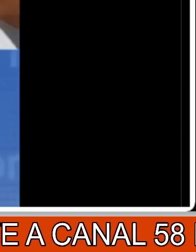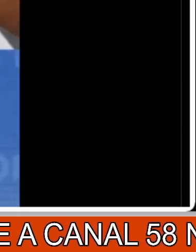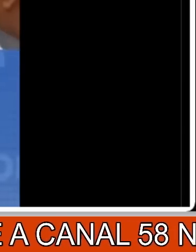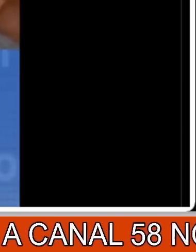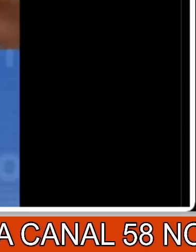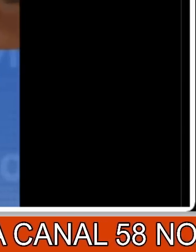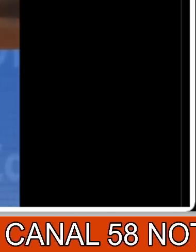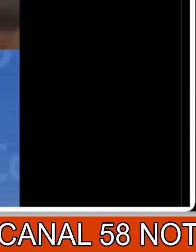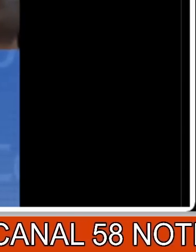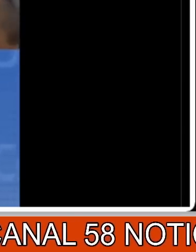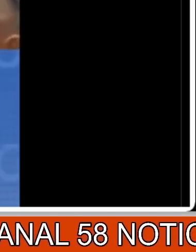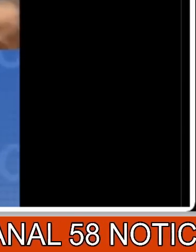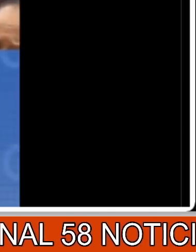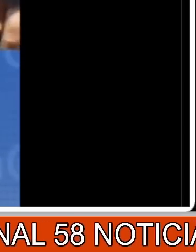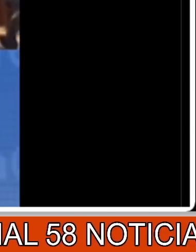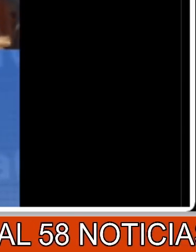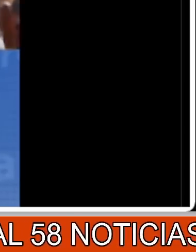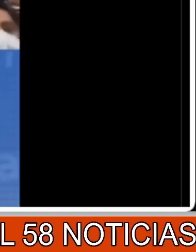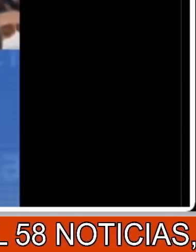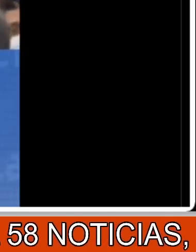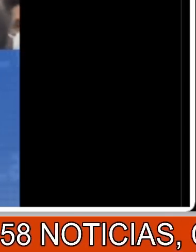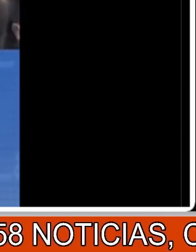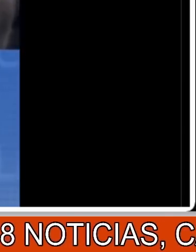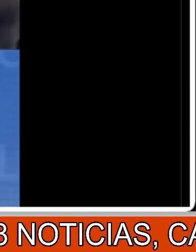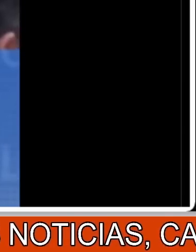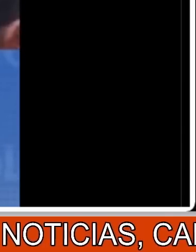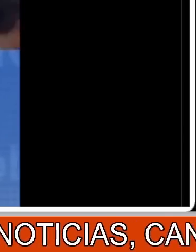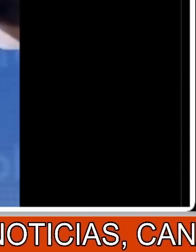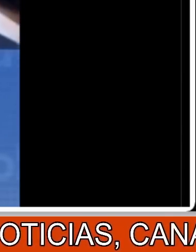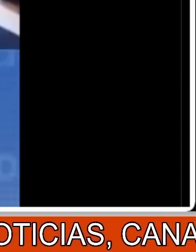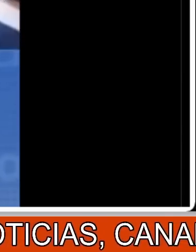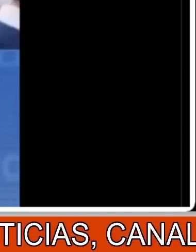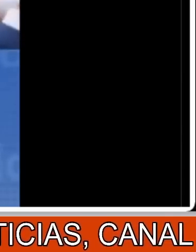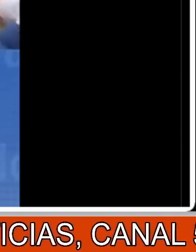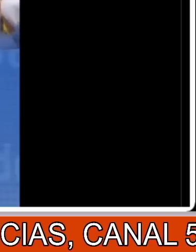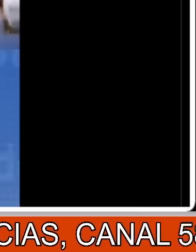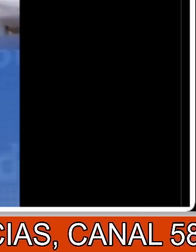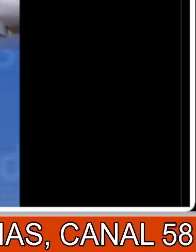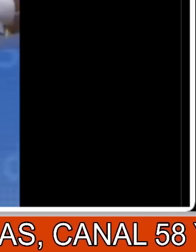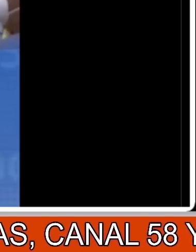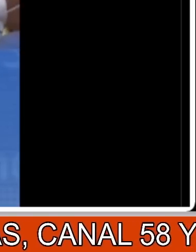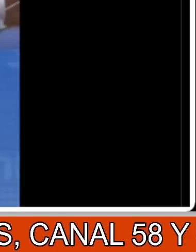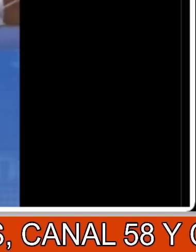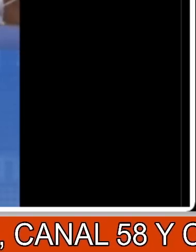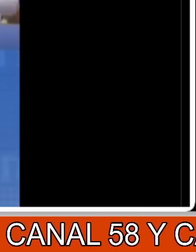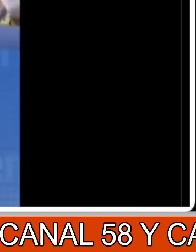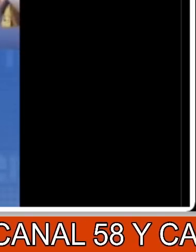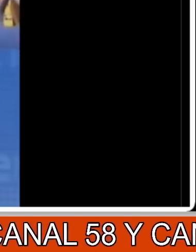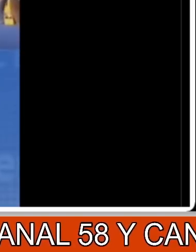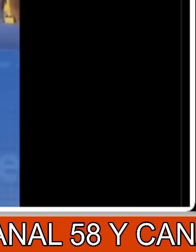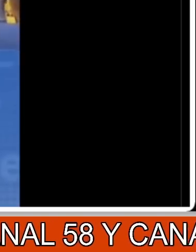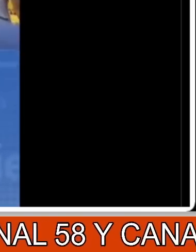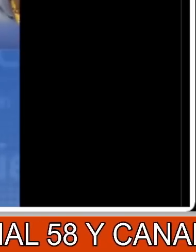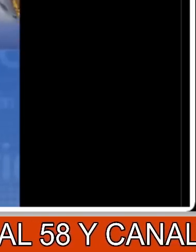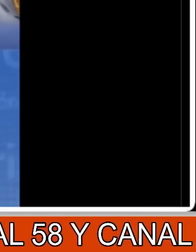Ahora sí vamos a escuchar la participación del representante de Morena ante el INE. Les